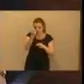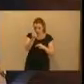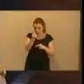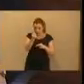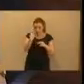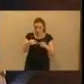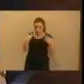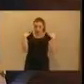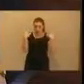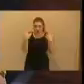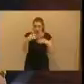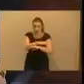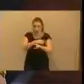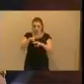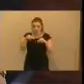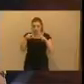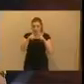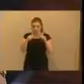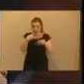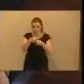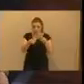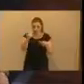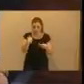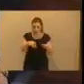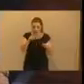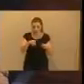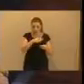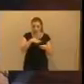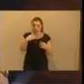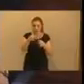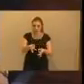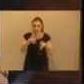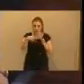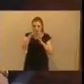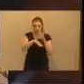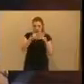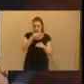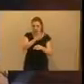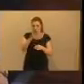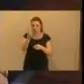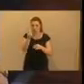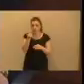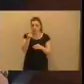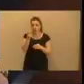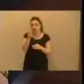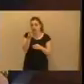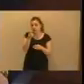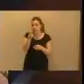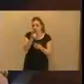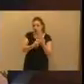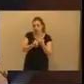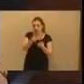el Gobierno del Principado de Asturias y que consiste en buscar siempre las mejores condiciones financieras y, además,